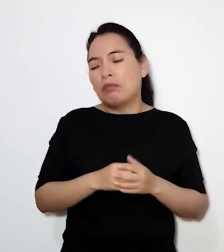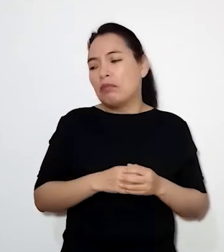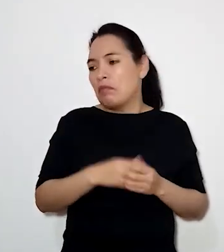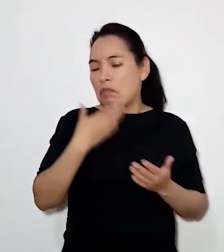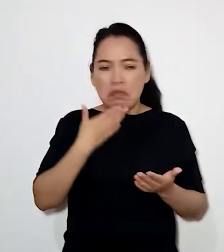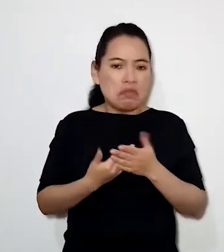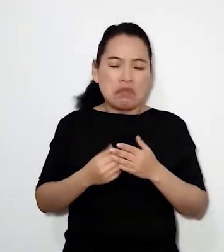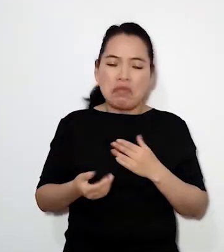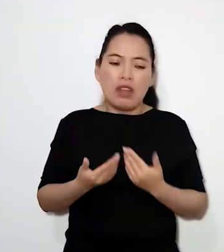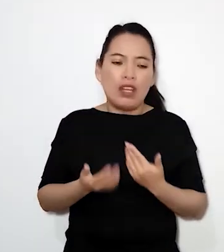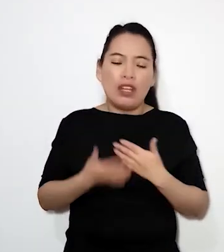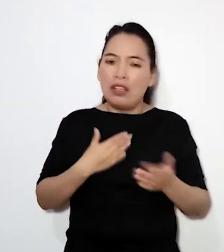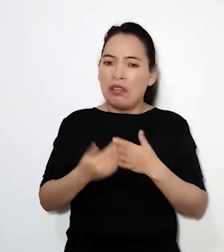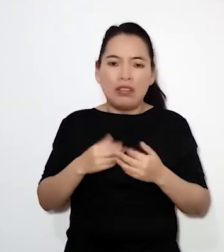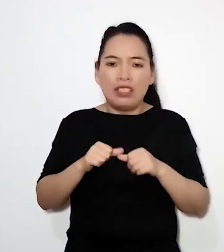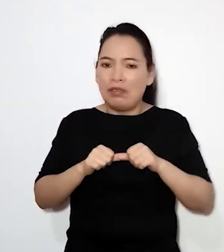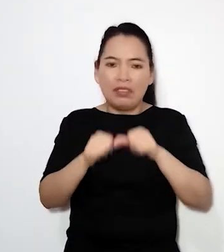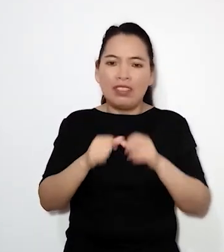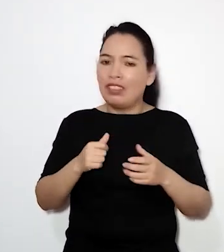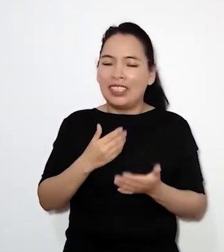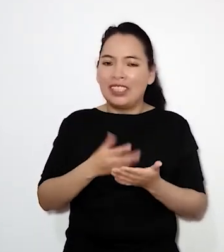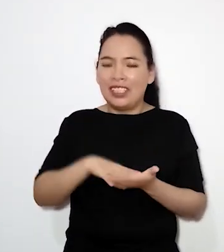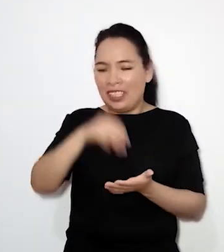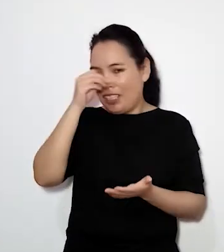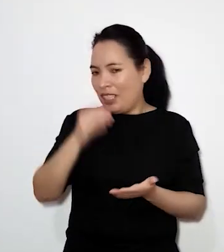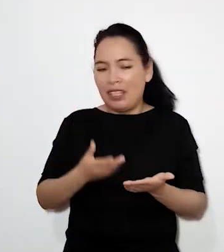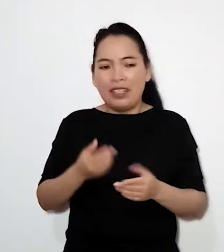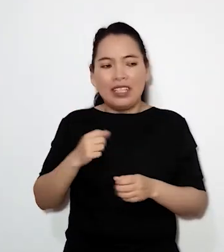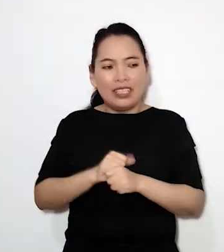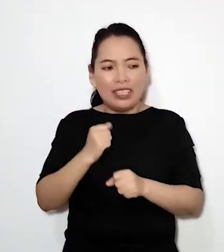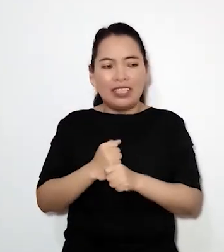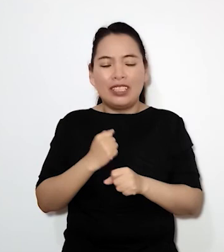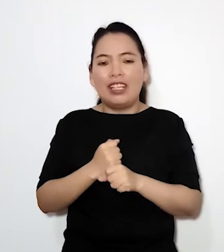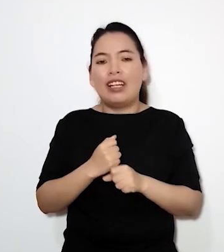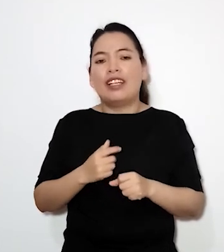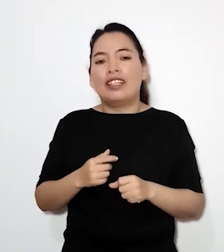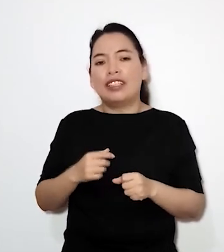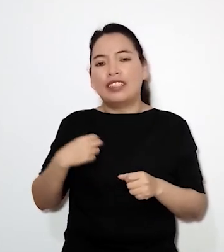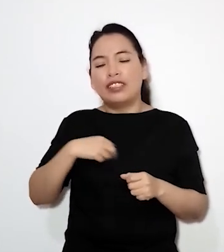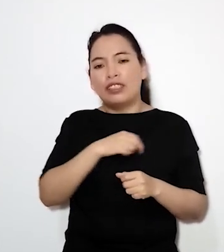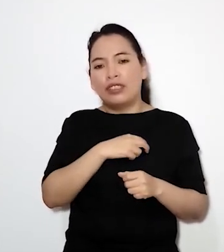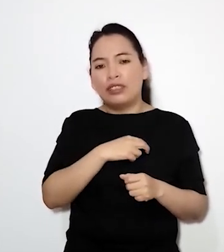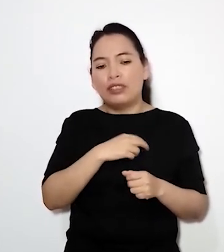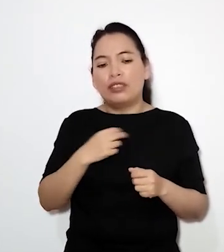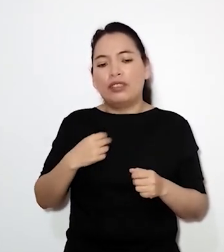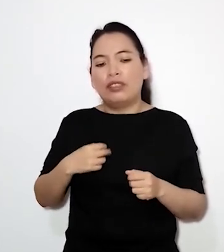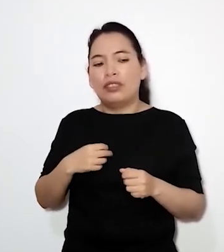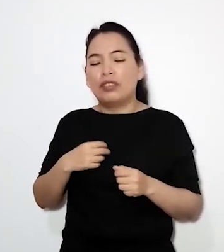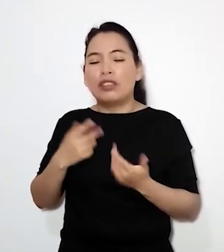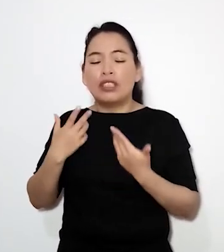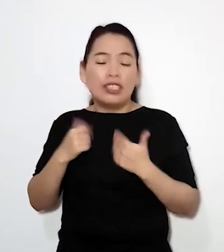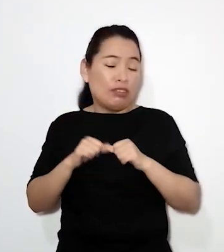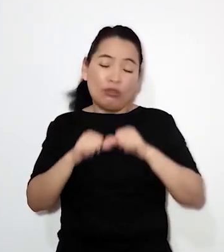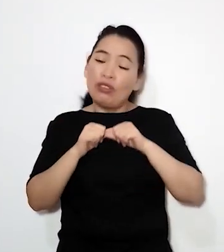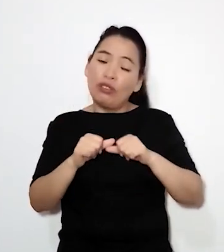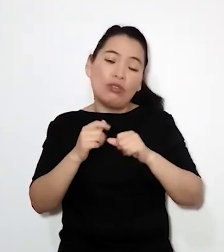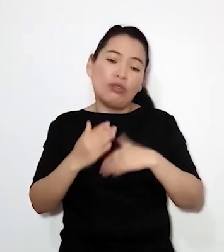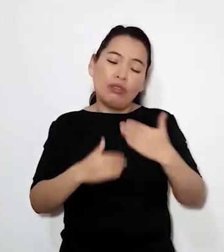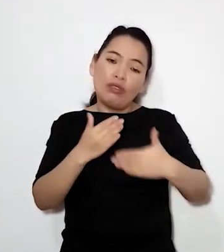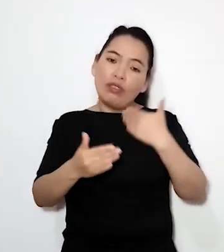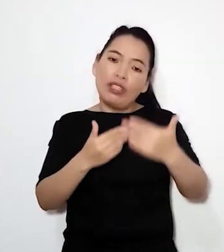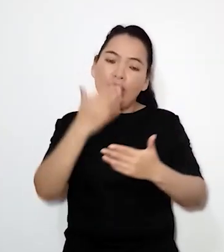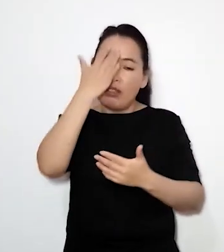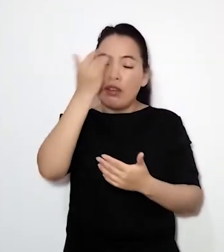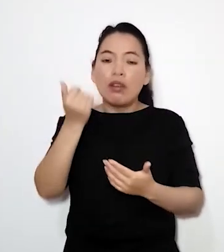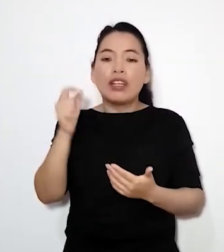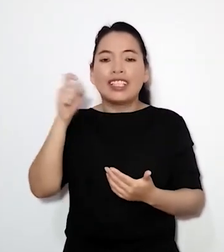tenemos que dejar de hacer incidencia y demás, pero sí seguir incidiendo para que se produzcan, porque eso podría mejorar nuestra labor y podría darnos